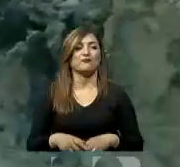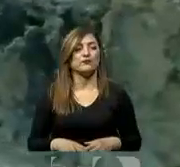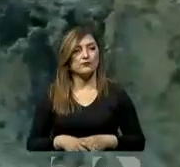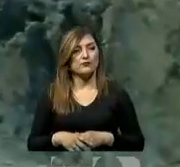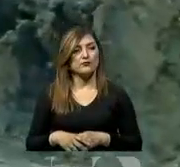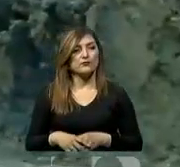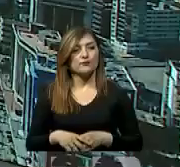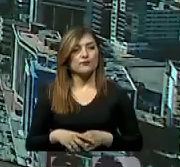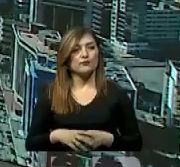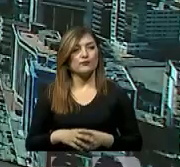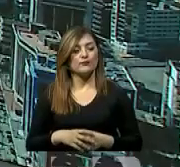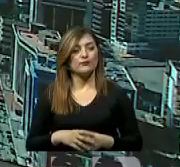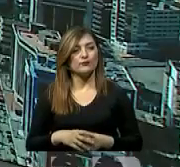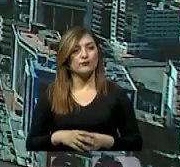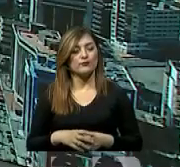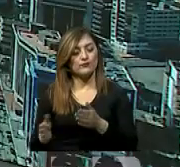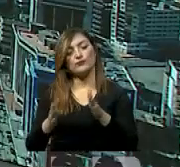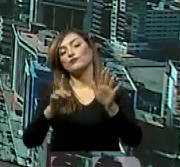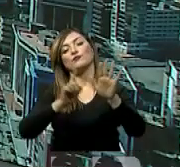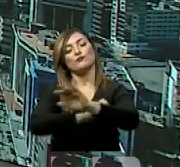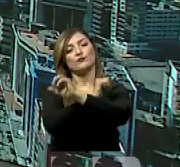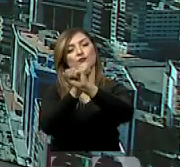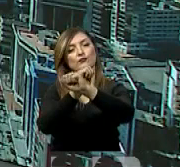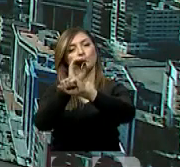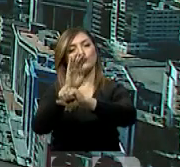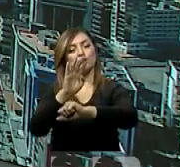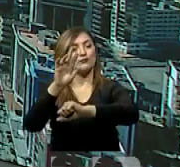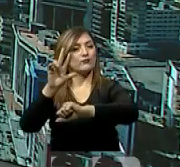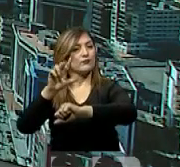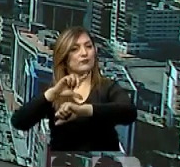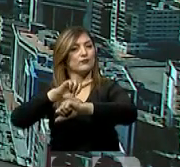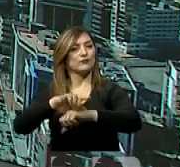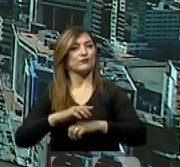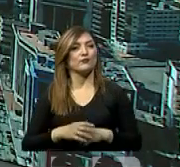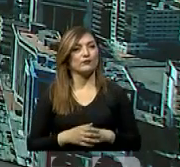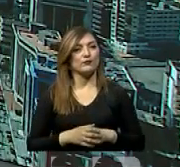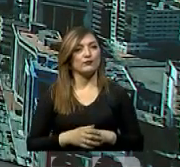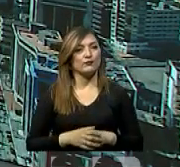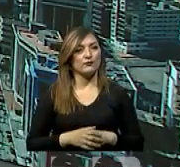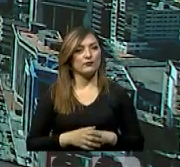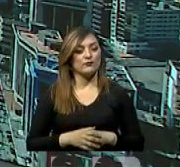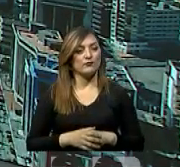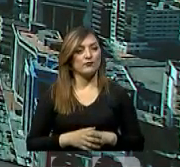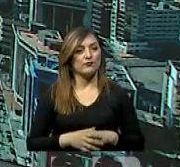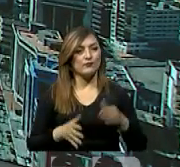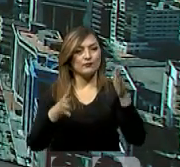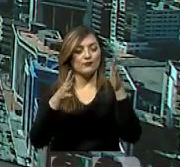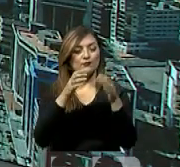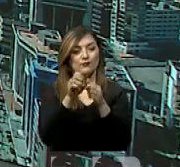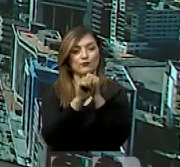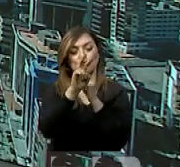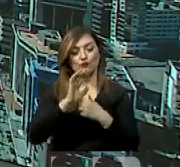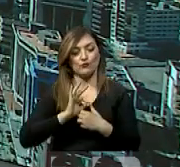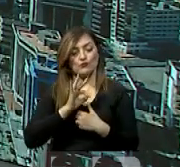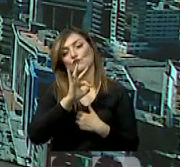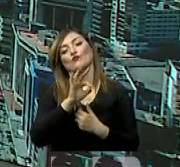Calle, 24 horas. 6 de la mañana con 43 minutos. Presten mucha atención porque después de 2 años de pandemia,